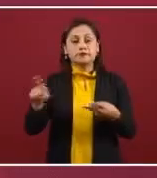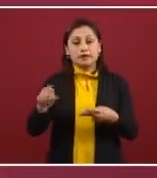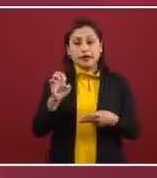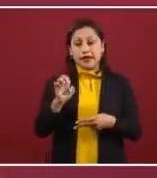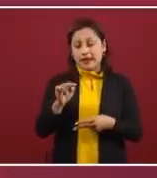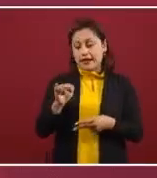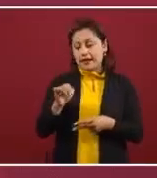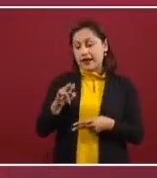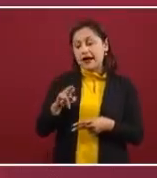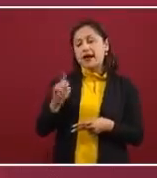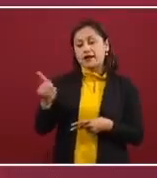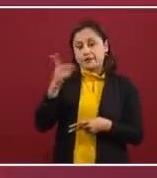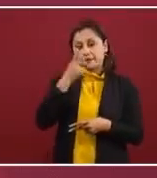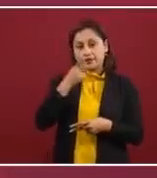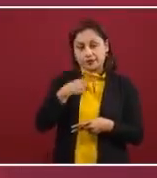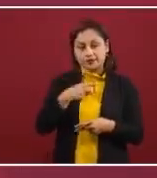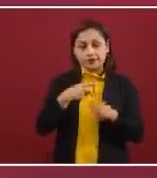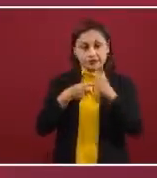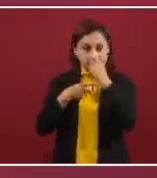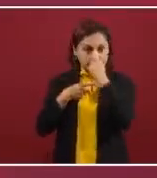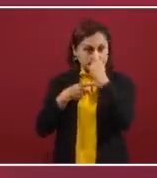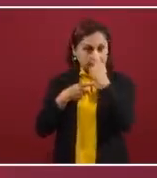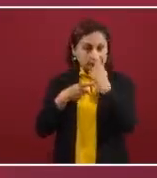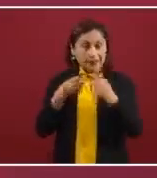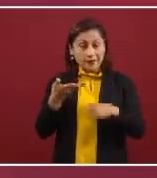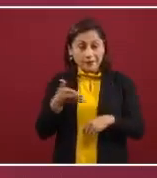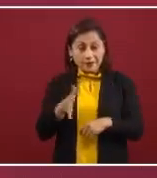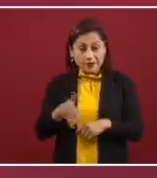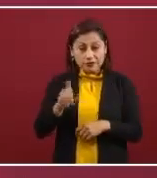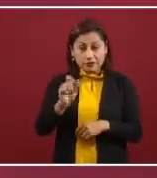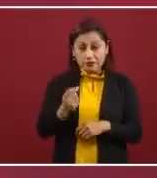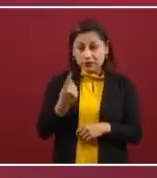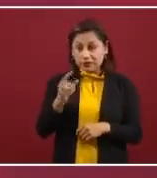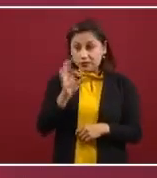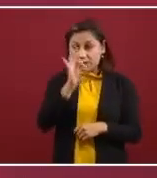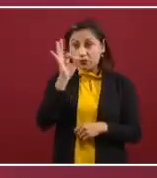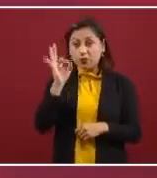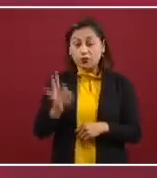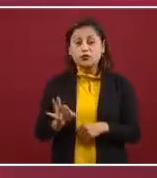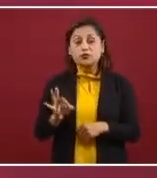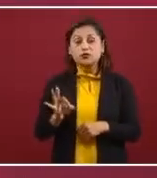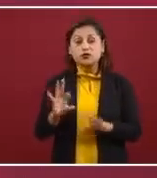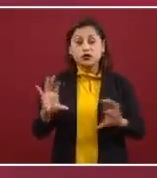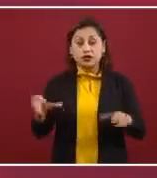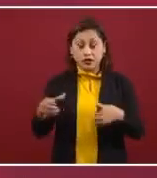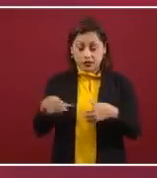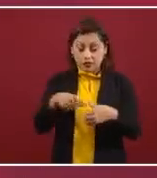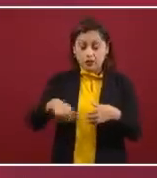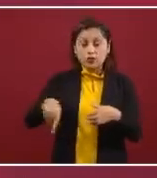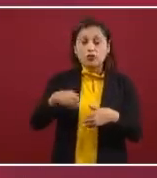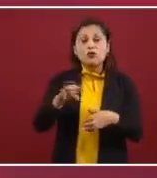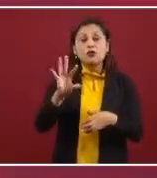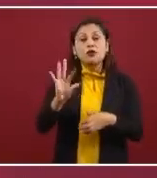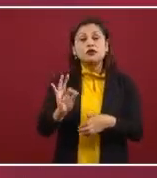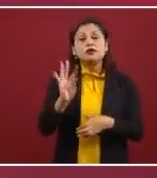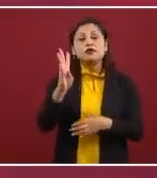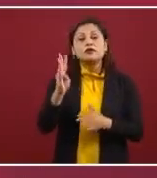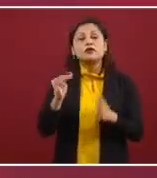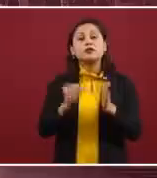unos días, tenemos un 21% de los que los 44.200